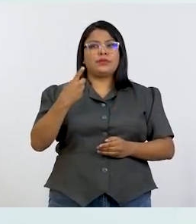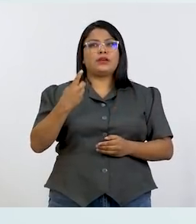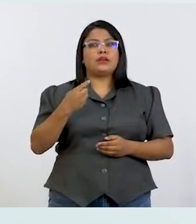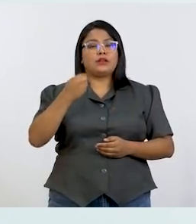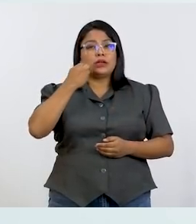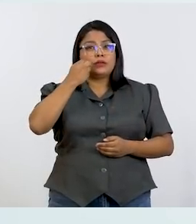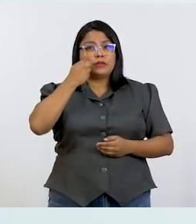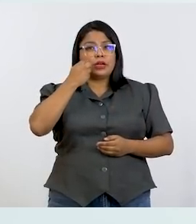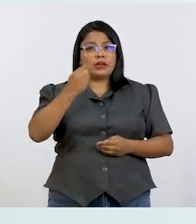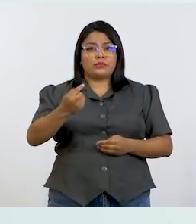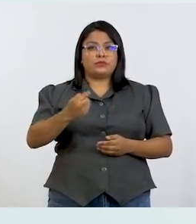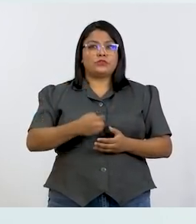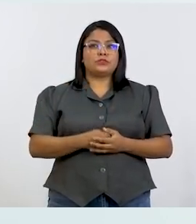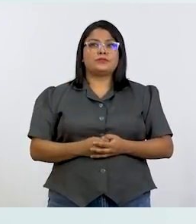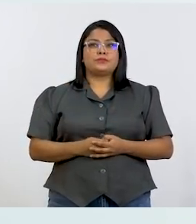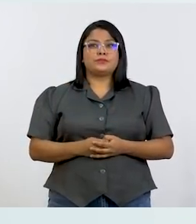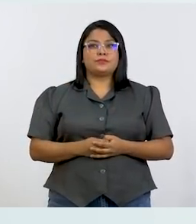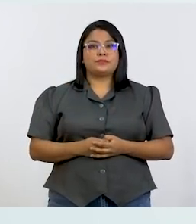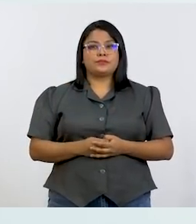situación, veamos que